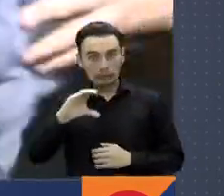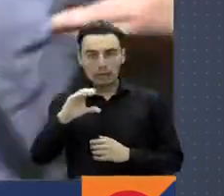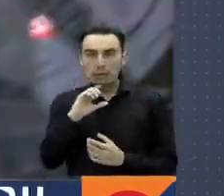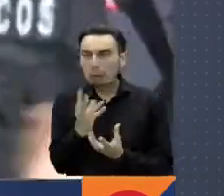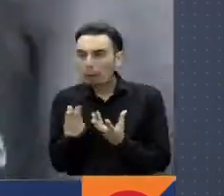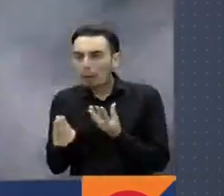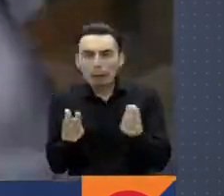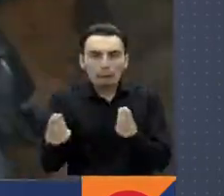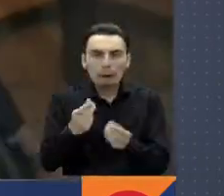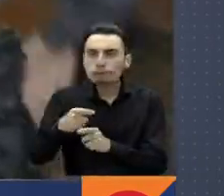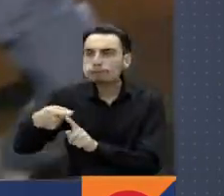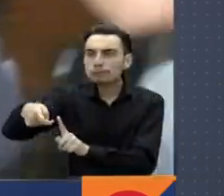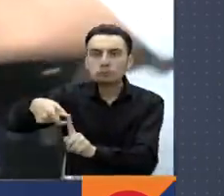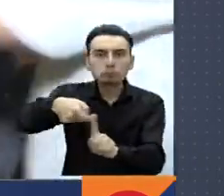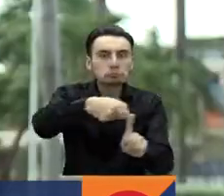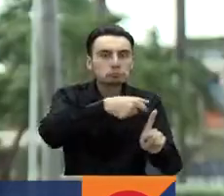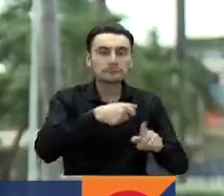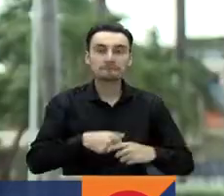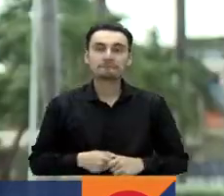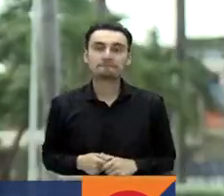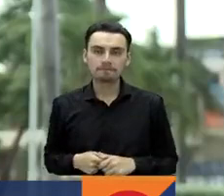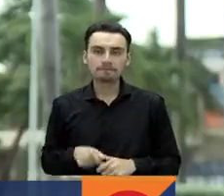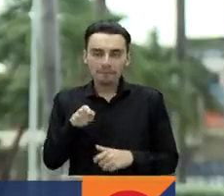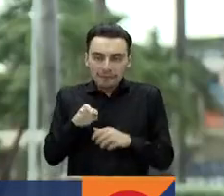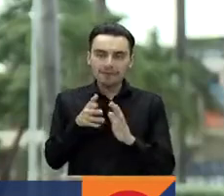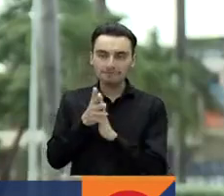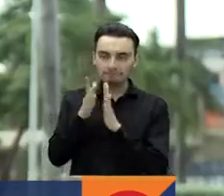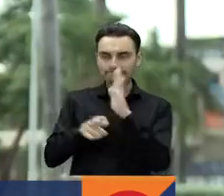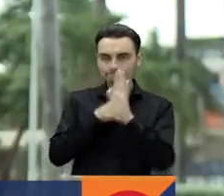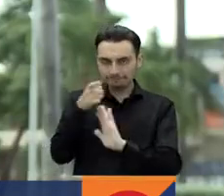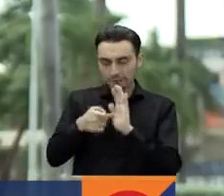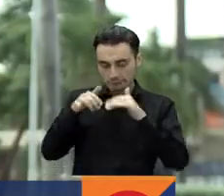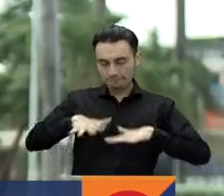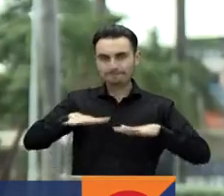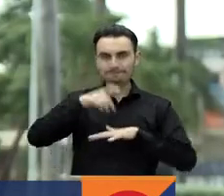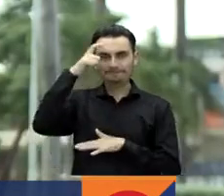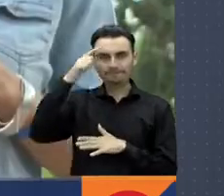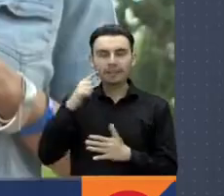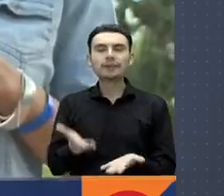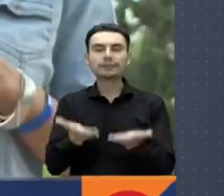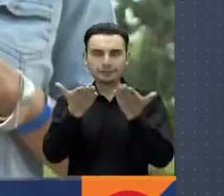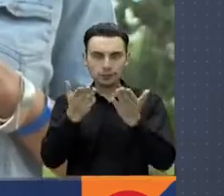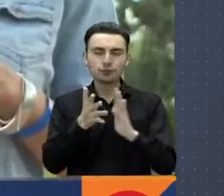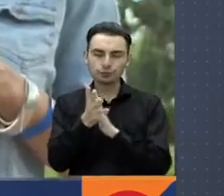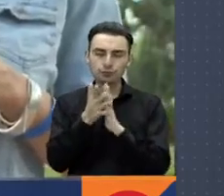varias personas y esta es toda la información desde cartagena carolina ha sido usted con base en estudio